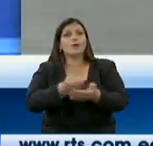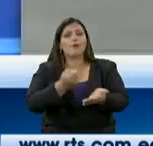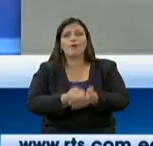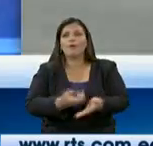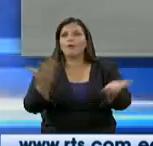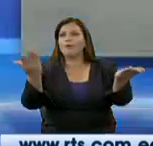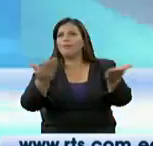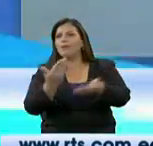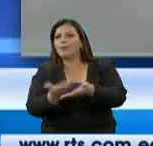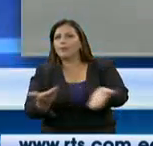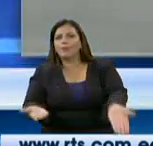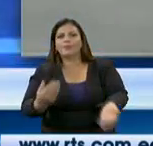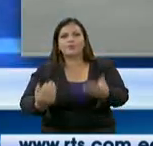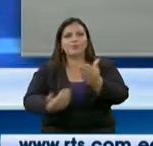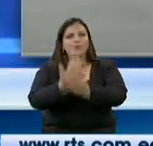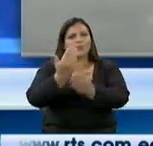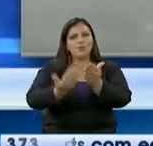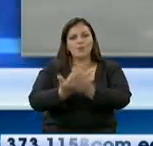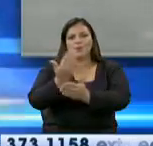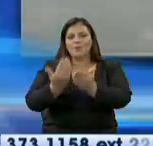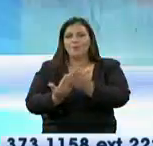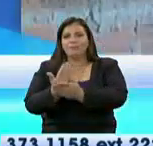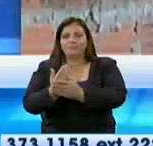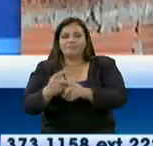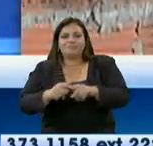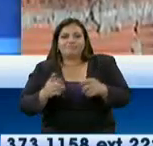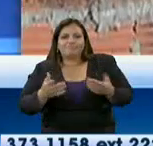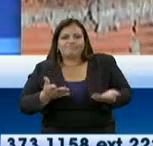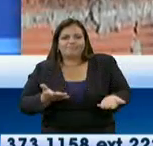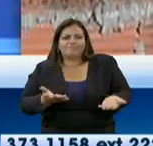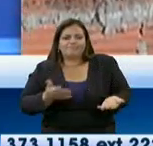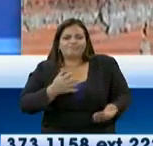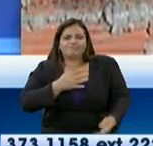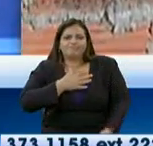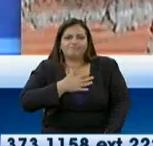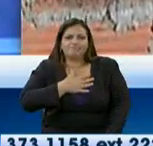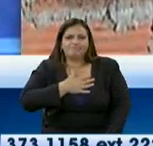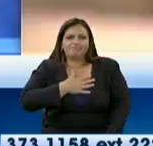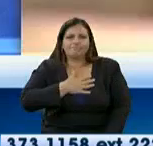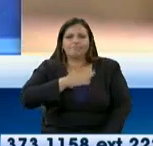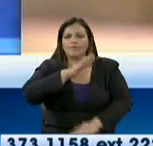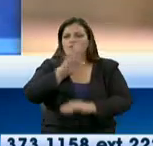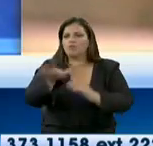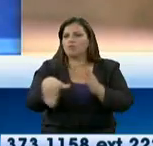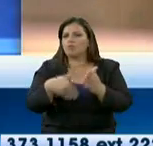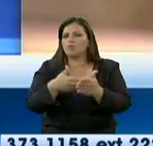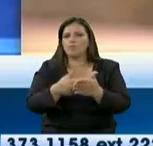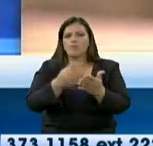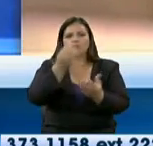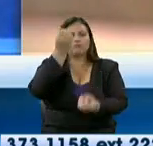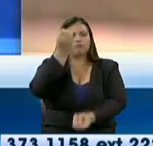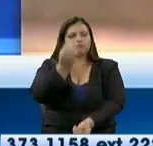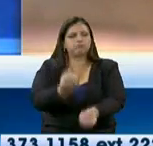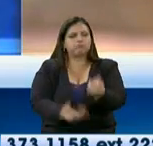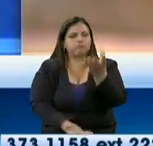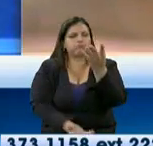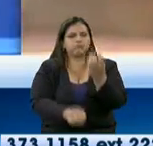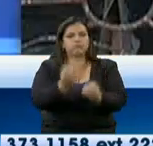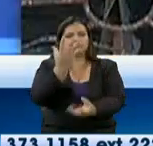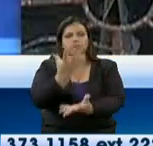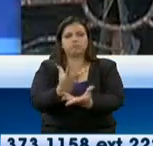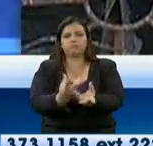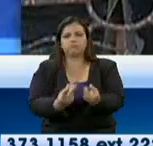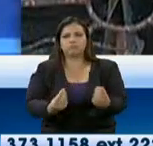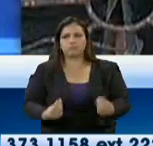teníamos comprados allí, pero lamentablemente, ustedes pueden ver, todo se nos ha quemado prácticamente. Lo que